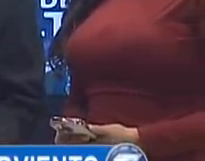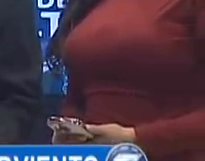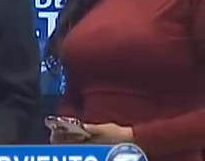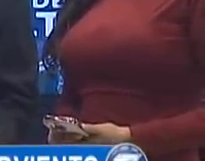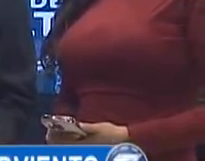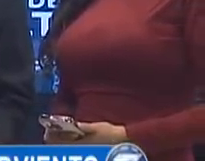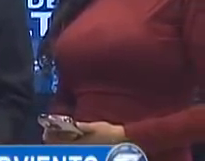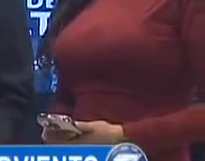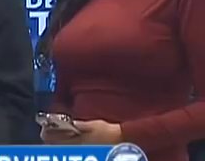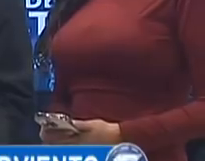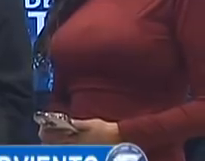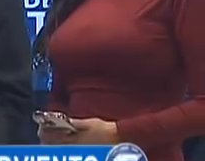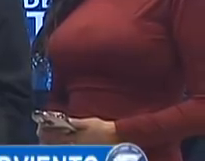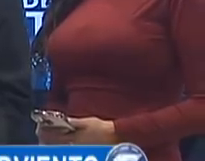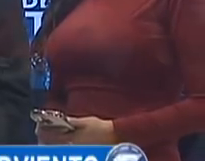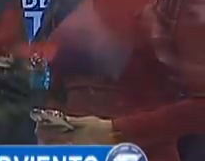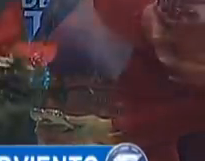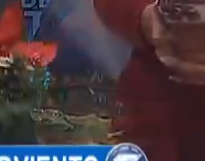en el segundo domingo de Adviento.